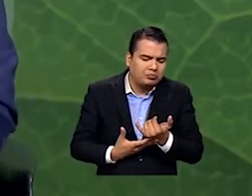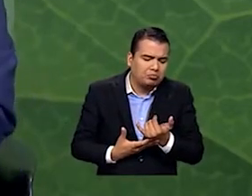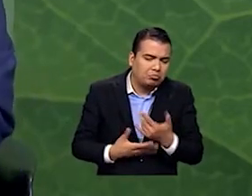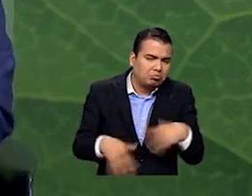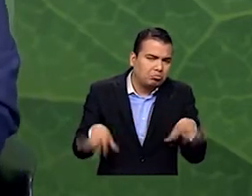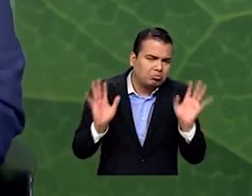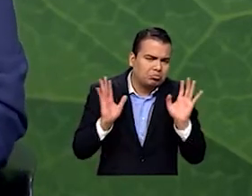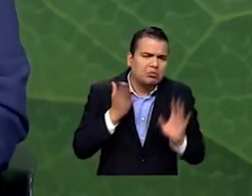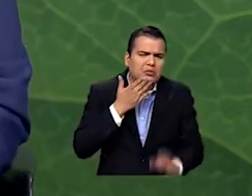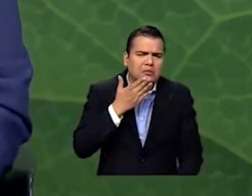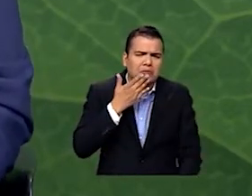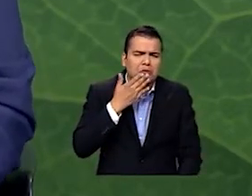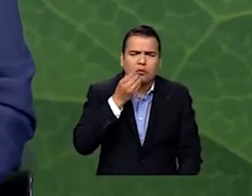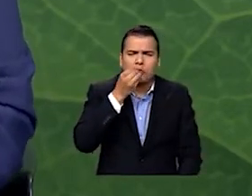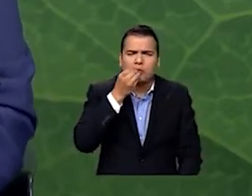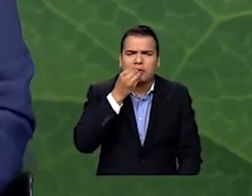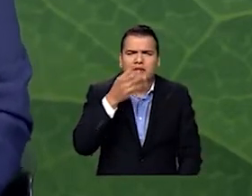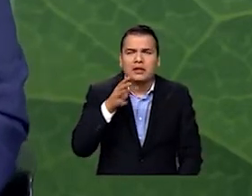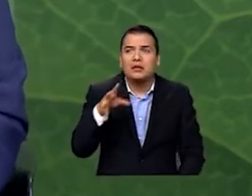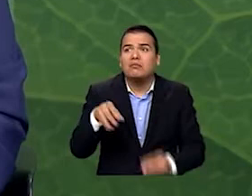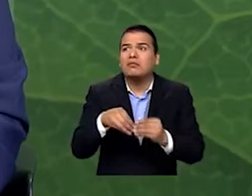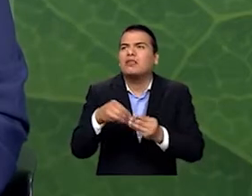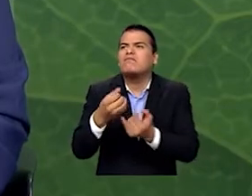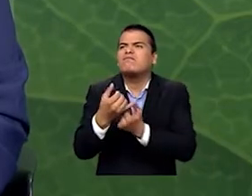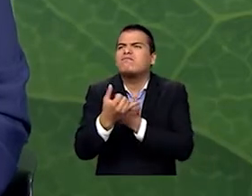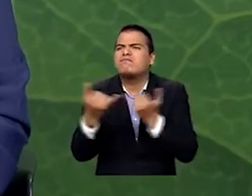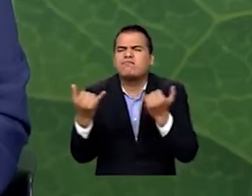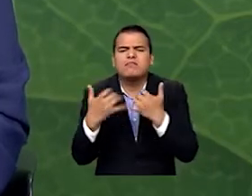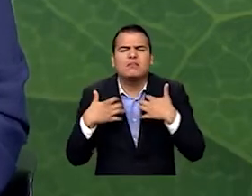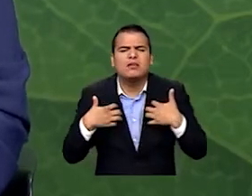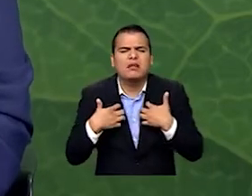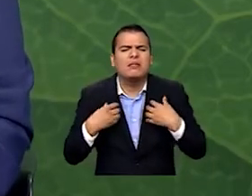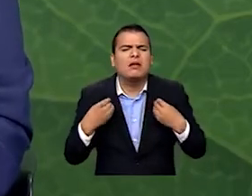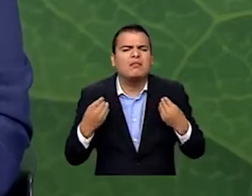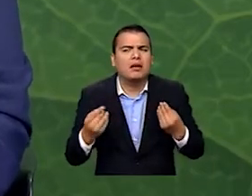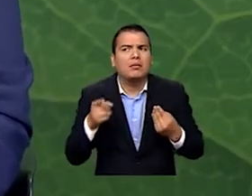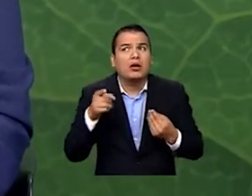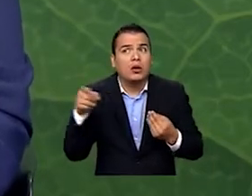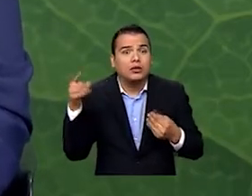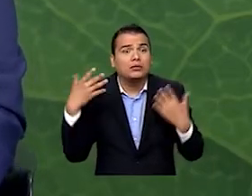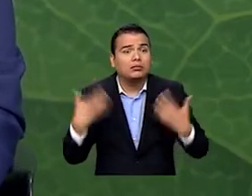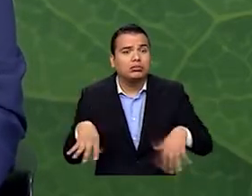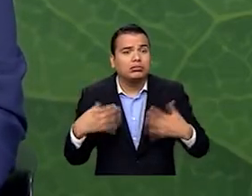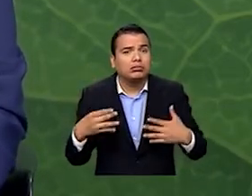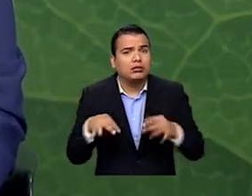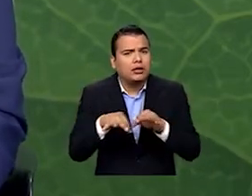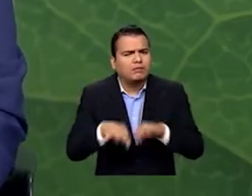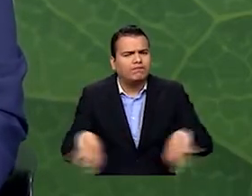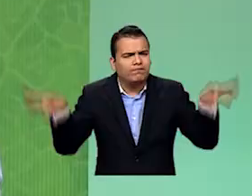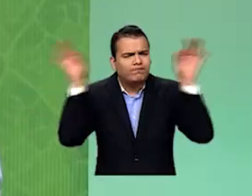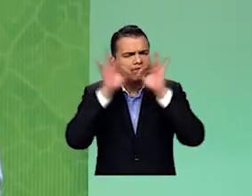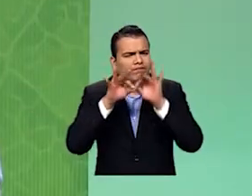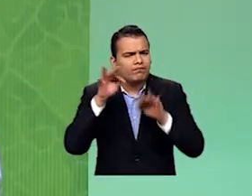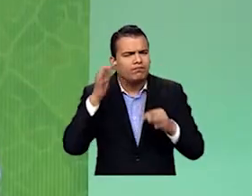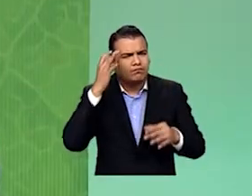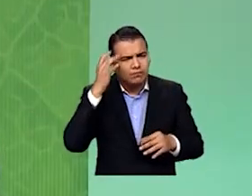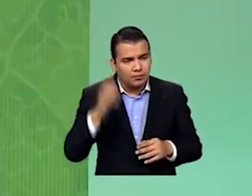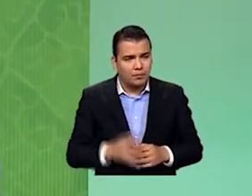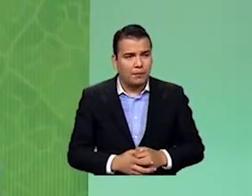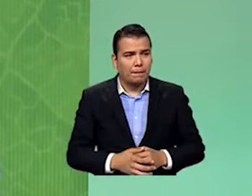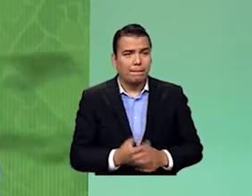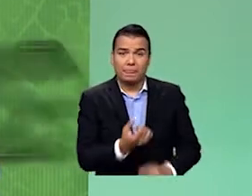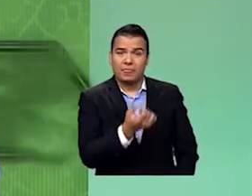nos proveen alimento? ¿Para qué necesito yo los otros animales? ¿Por qué no nos ayuda a hacer pedagogía sobre eso? Esa es muy buena pregunta, Wilson,